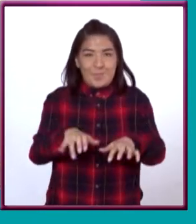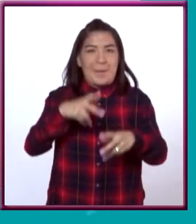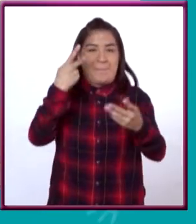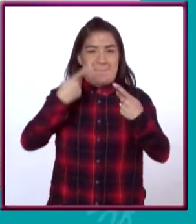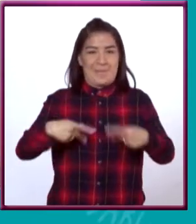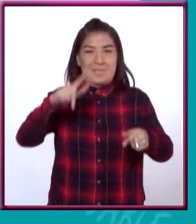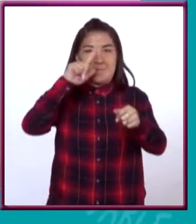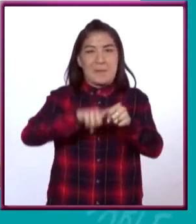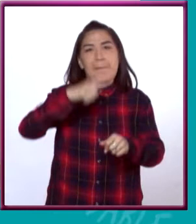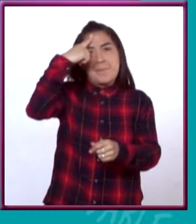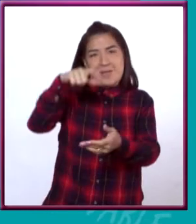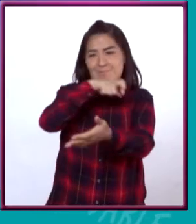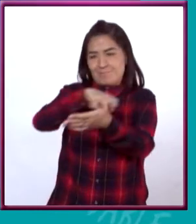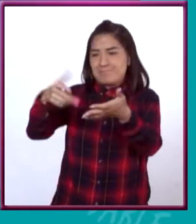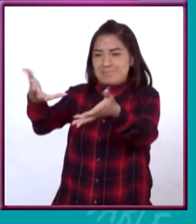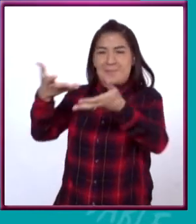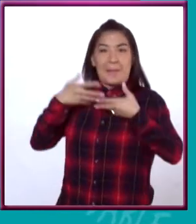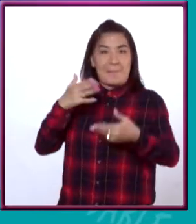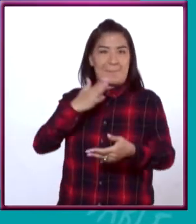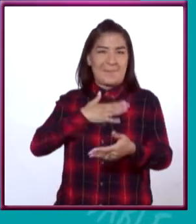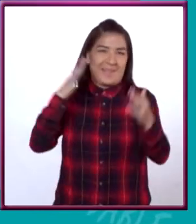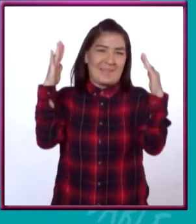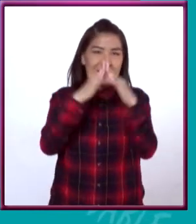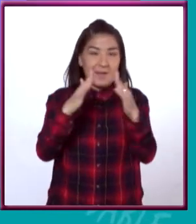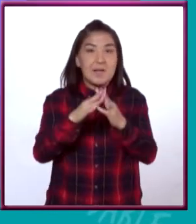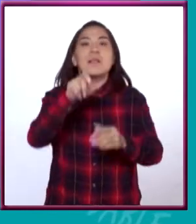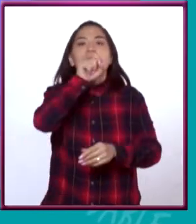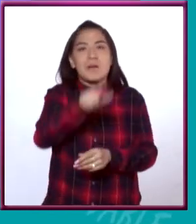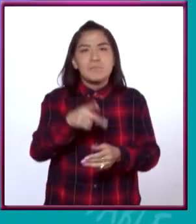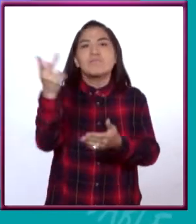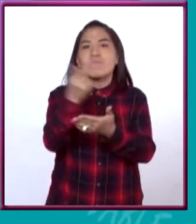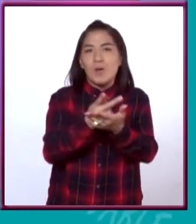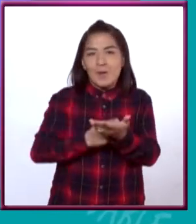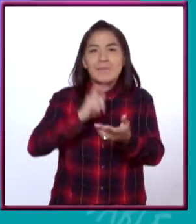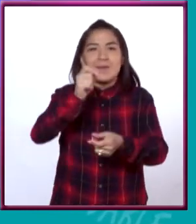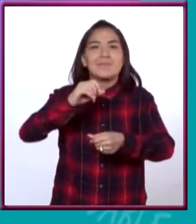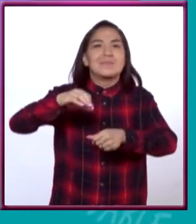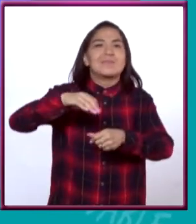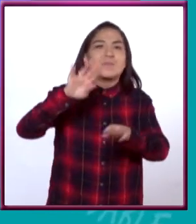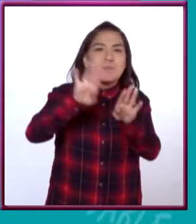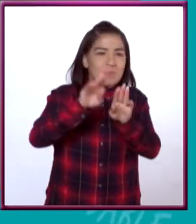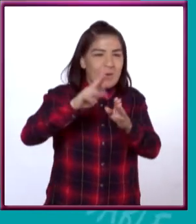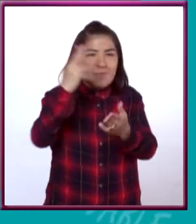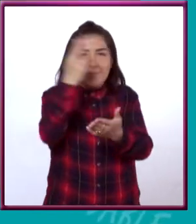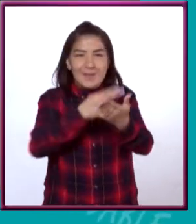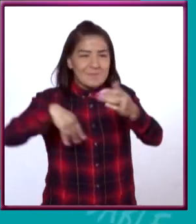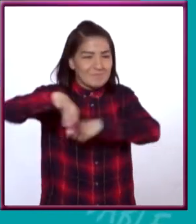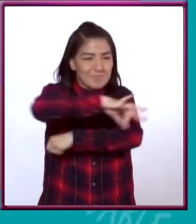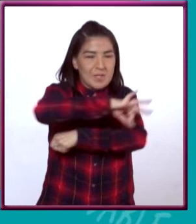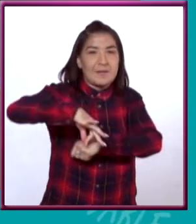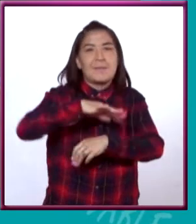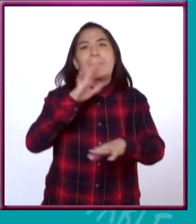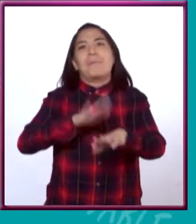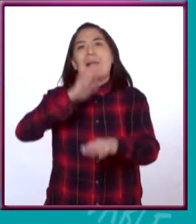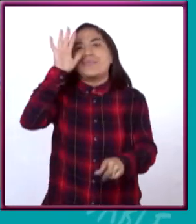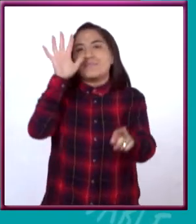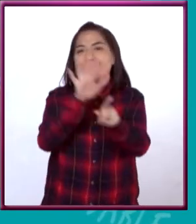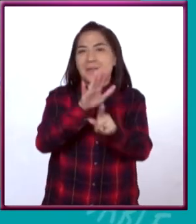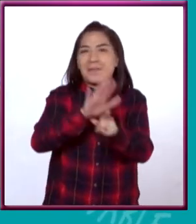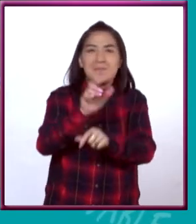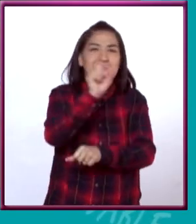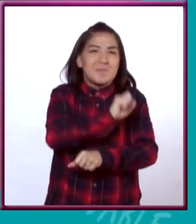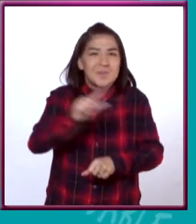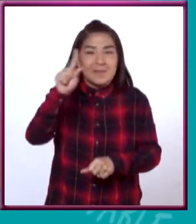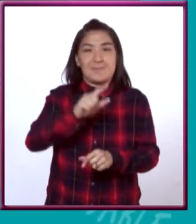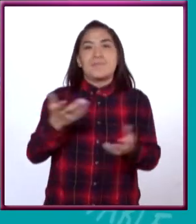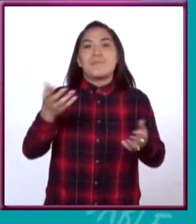personales llegaron a las casas y con esto también llegaron los programas de diseño. Así que se popularizó muchísimo,